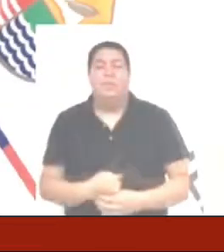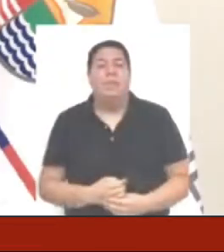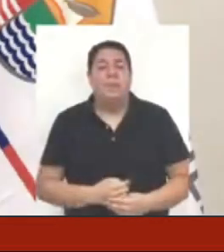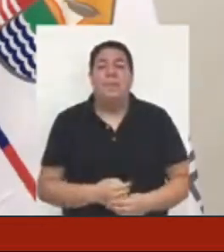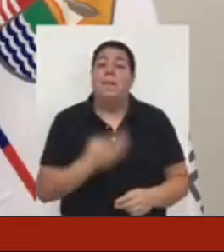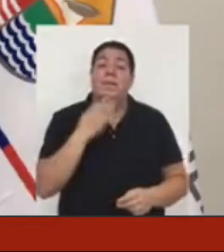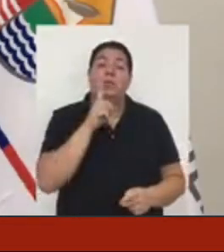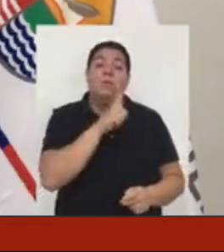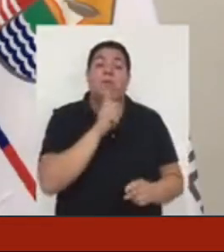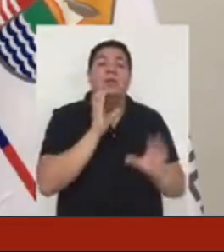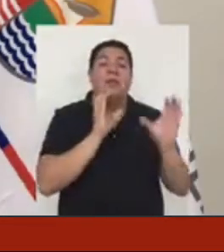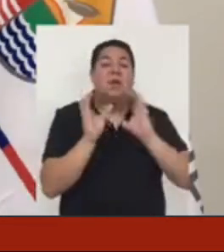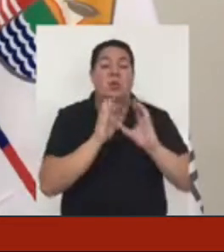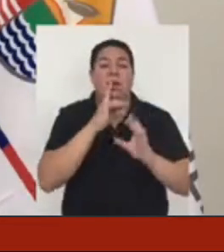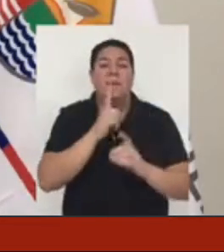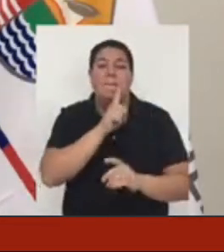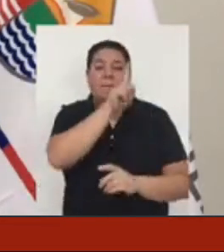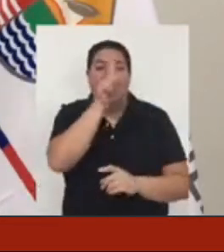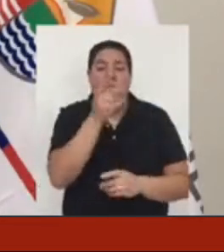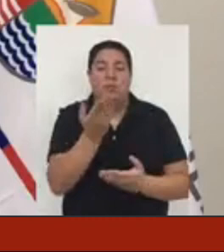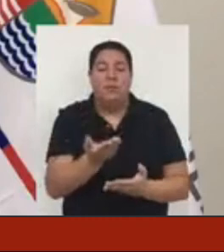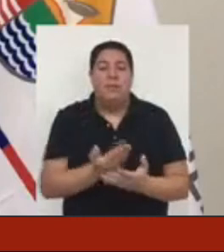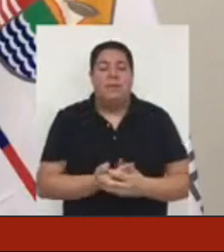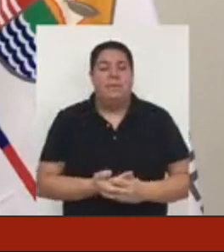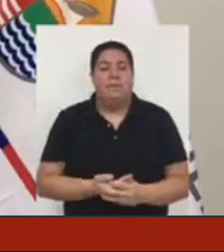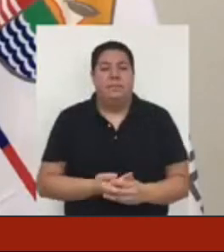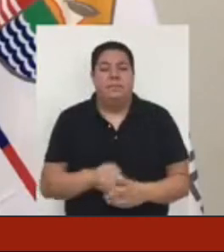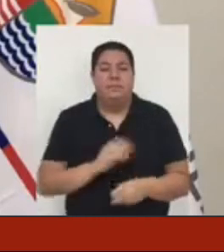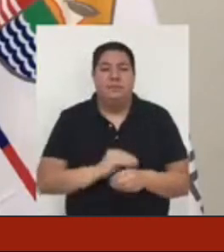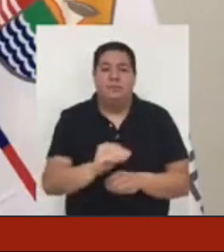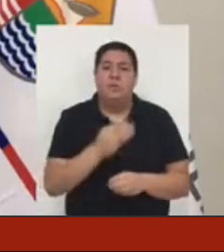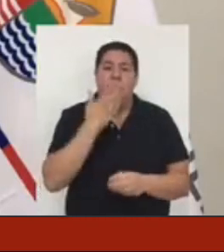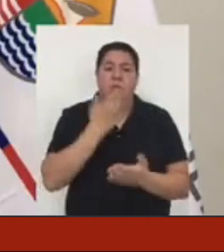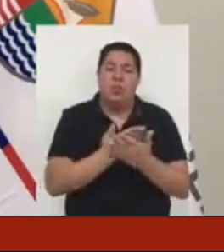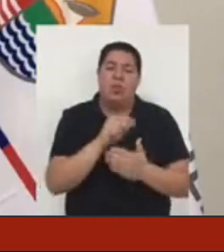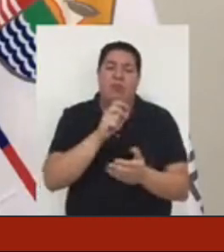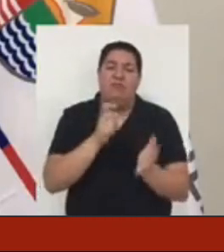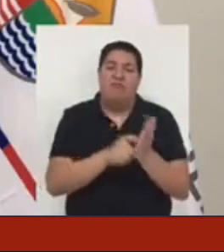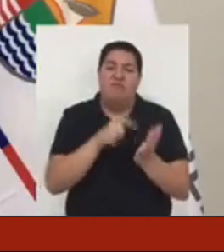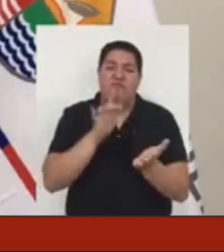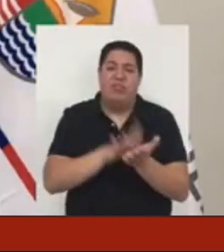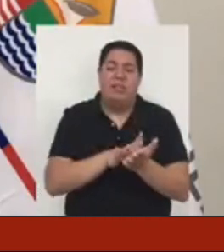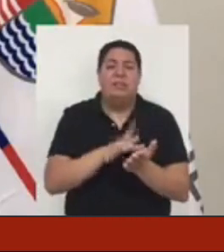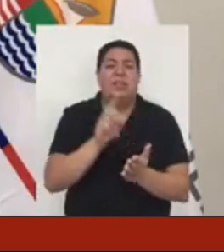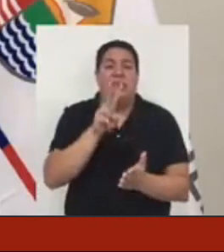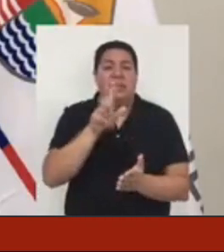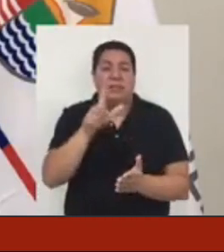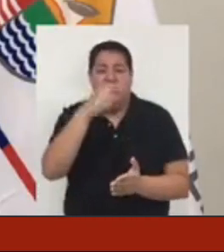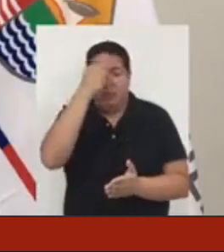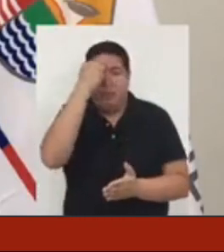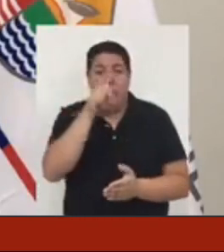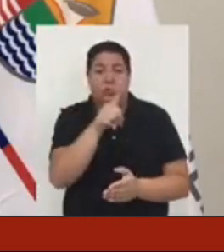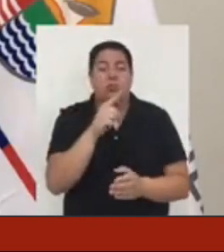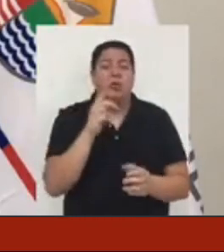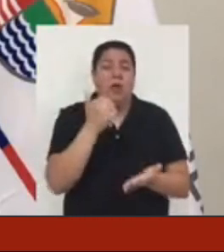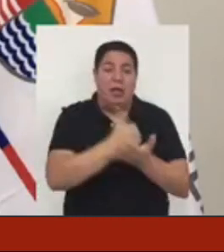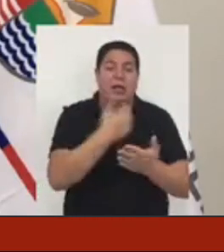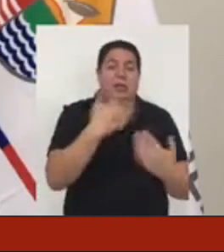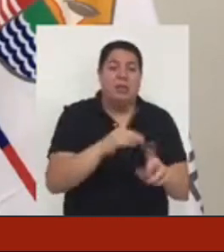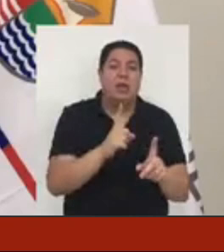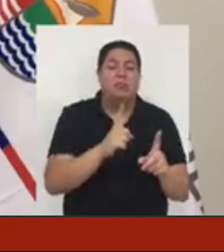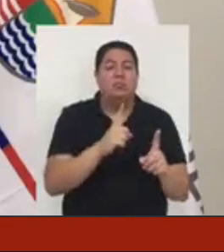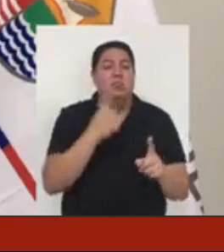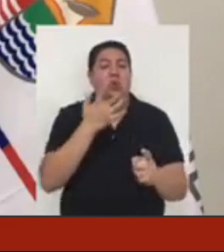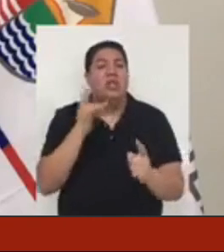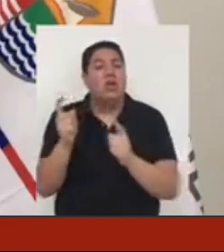de cauquenesnet.cl señala que el día 27 de marzo el alcalde de Cauquenes se realizó el examen PCR por haber